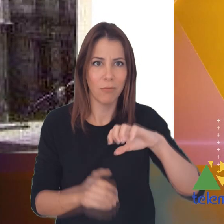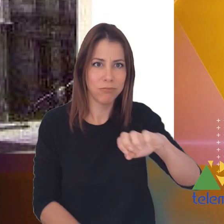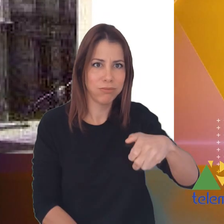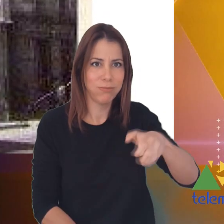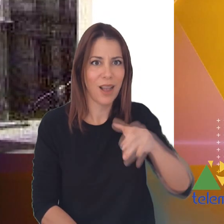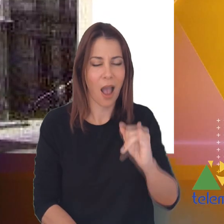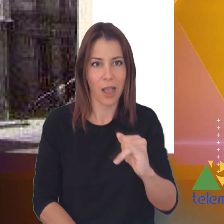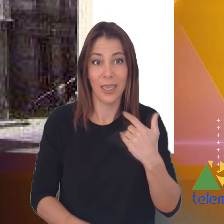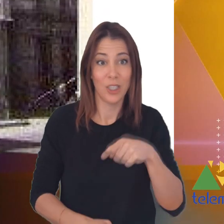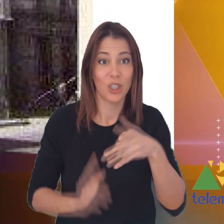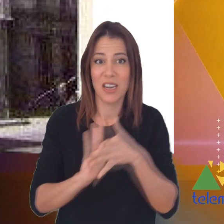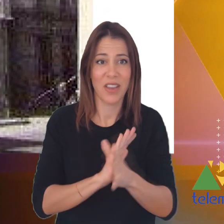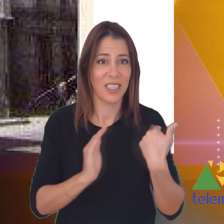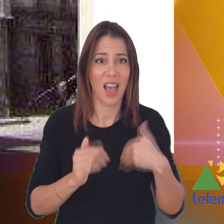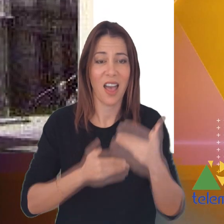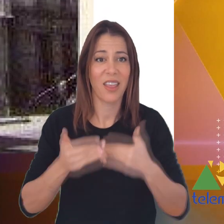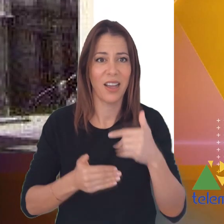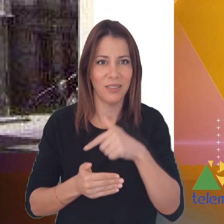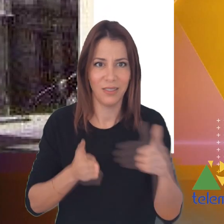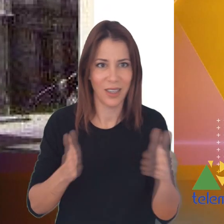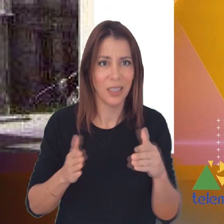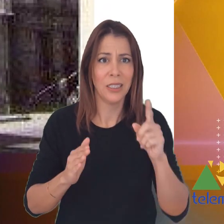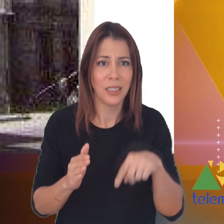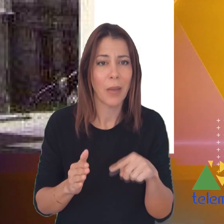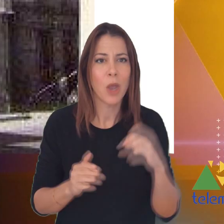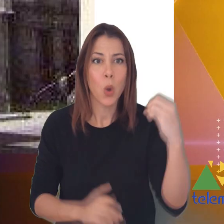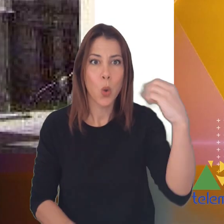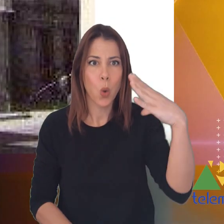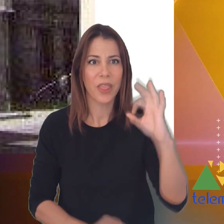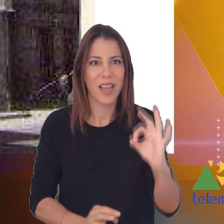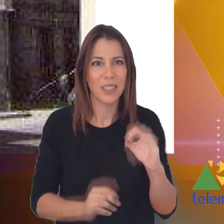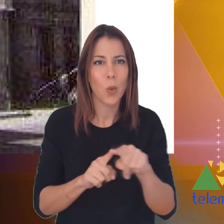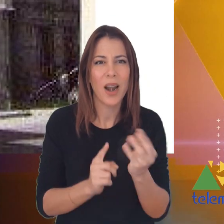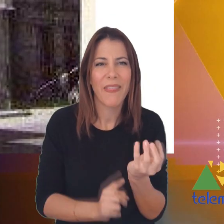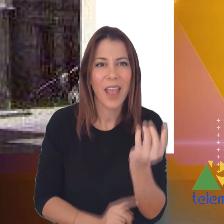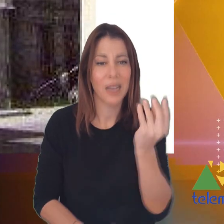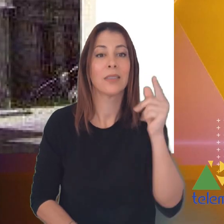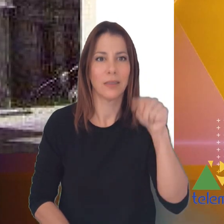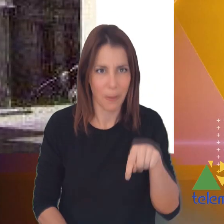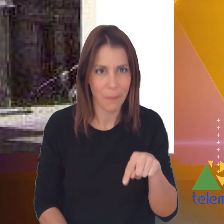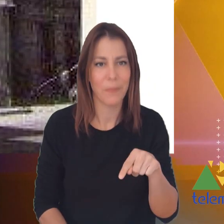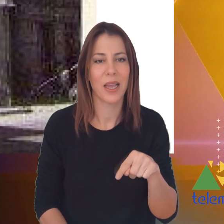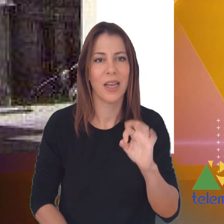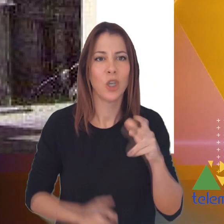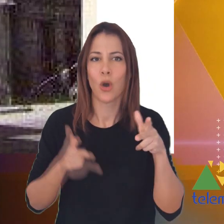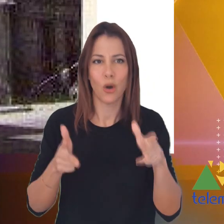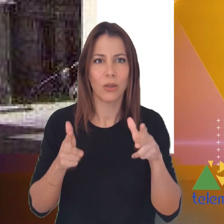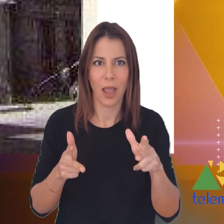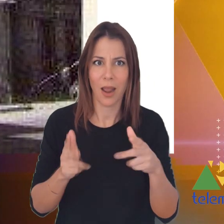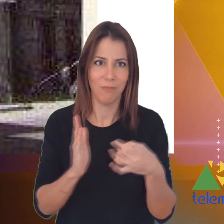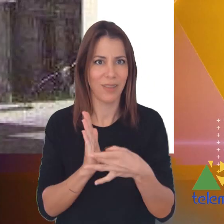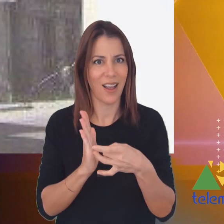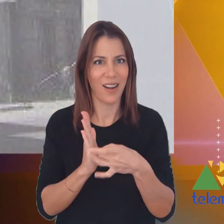pues todo un adelanto en aquella época, y luz de gas, ¿no? Y con luz de gas. Que sí era todo un hotel ya de cierta